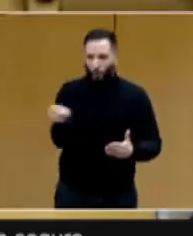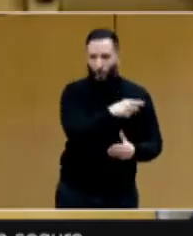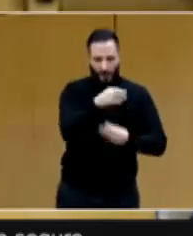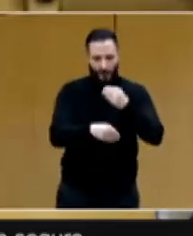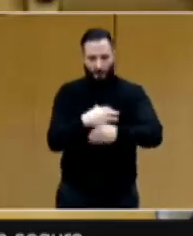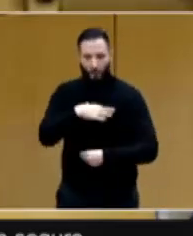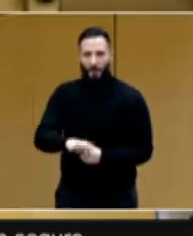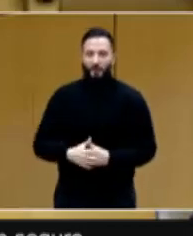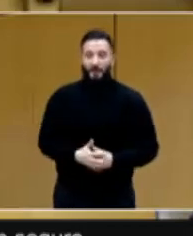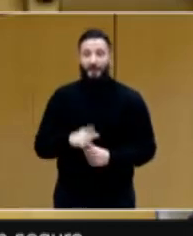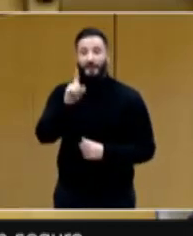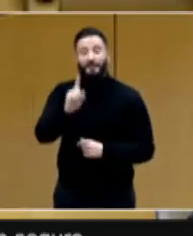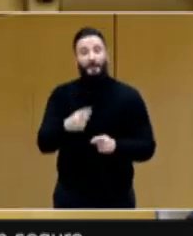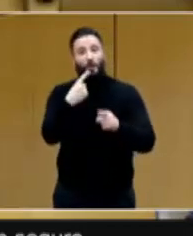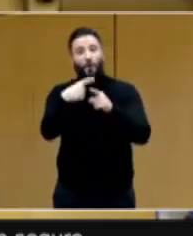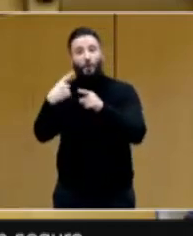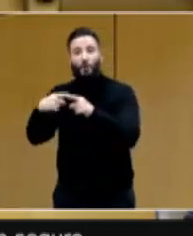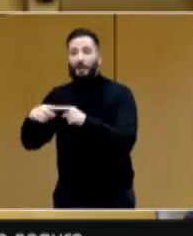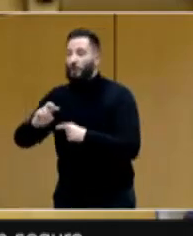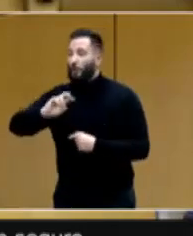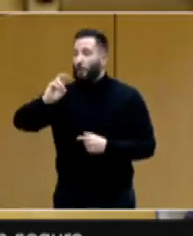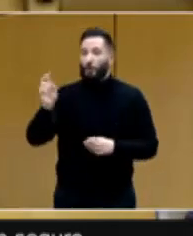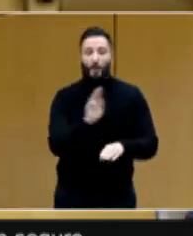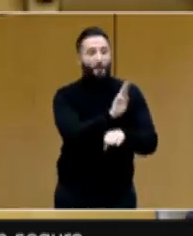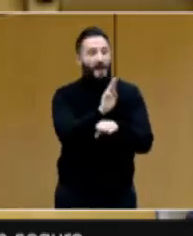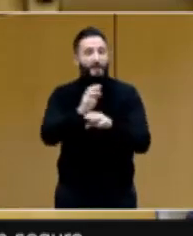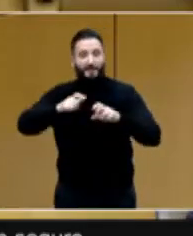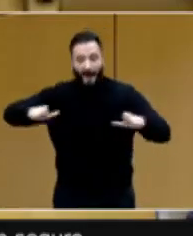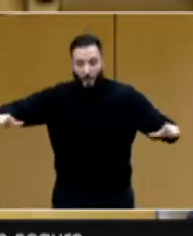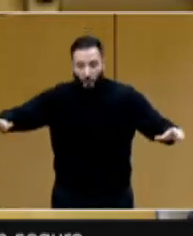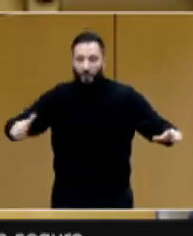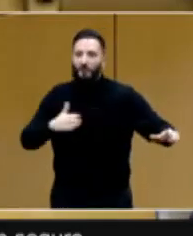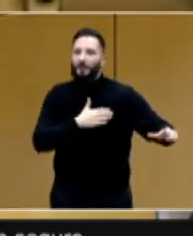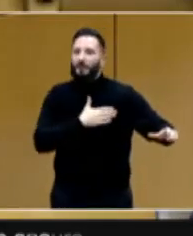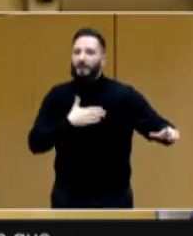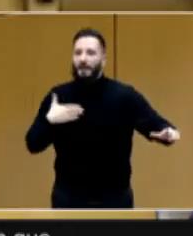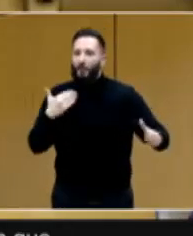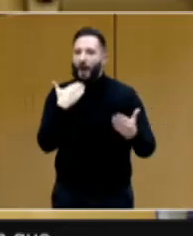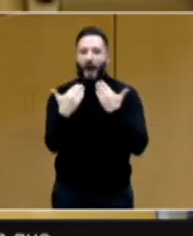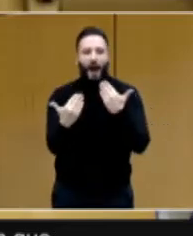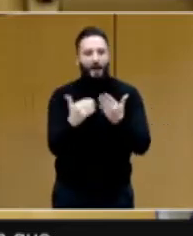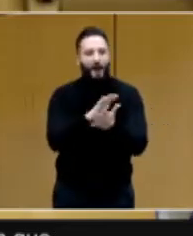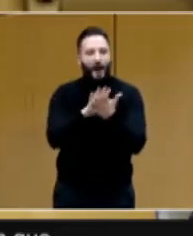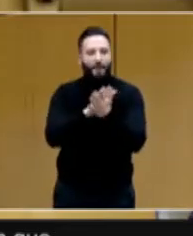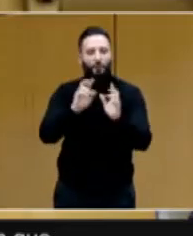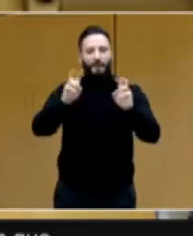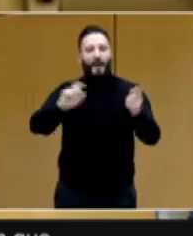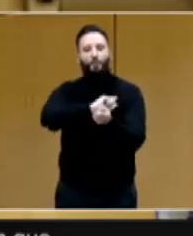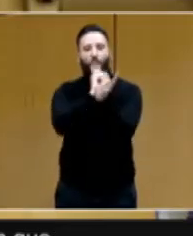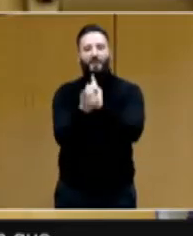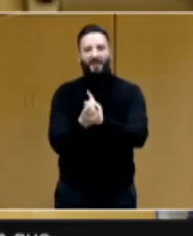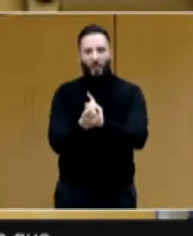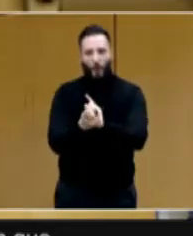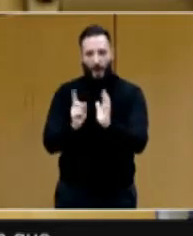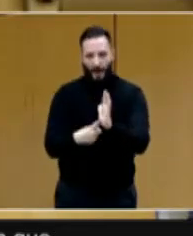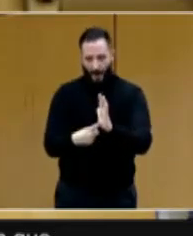y yo creo que también invitaría a los parlamentarios a darle una vuelta a cosas que se quedaron cortas de modificación legal Y